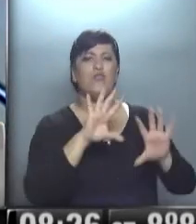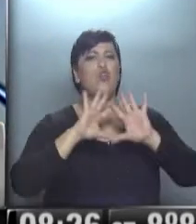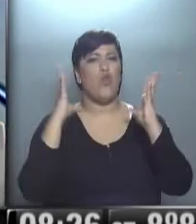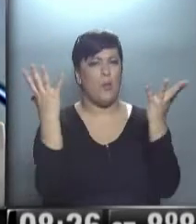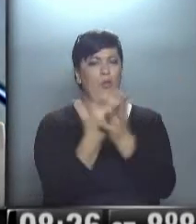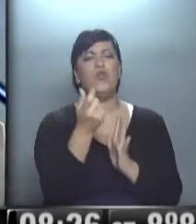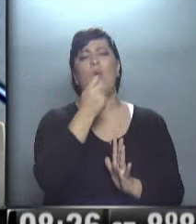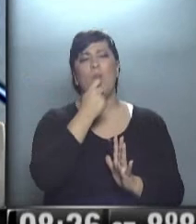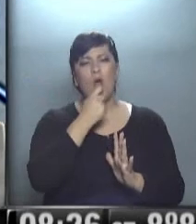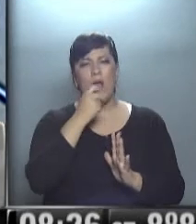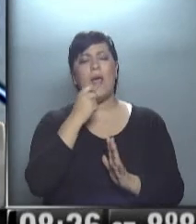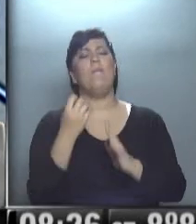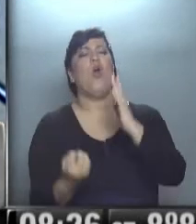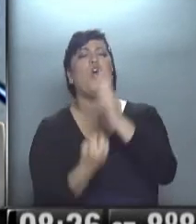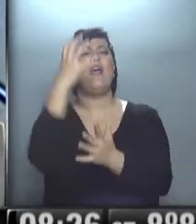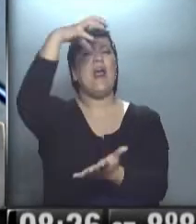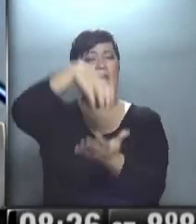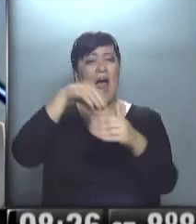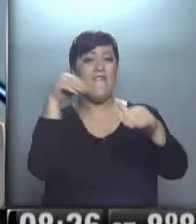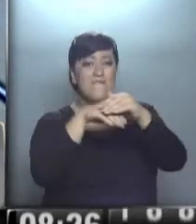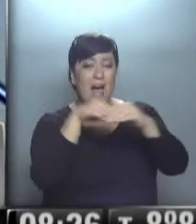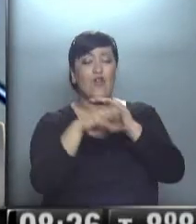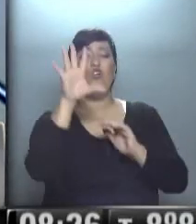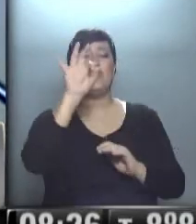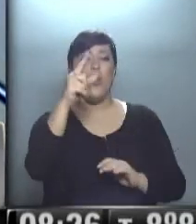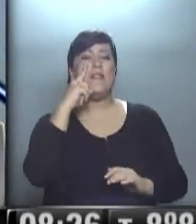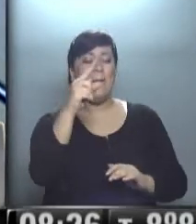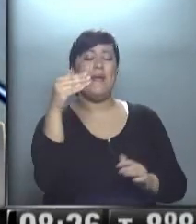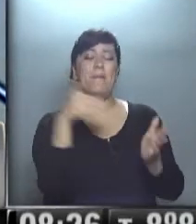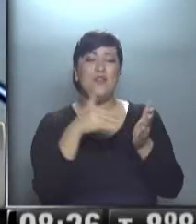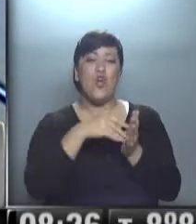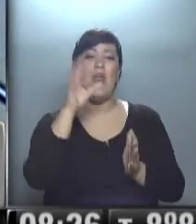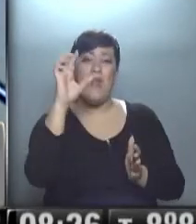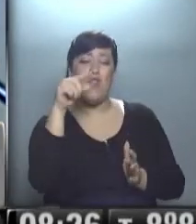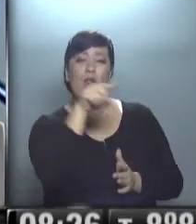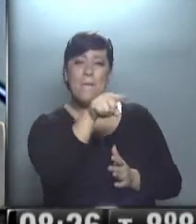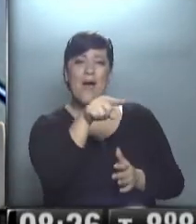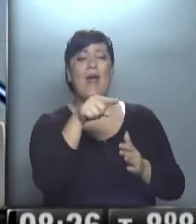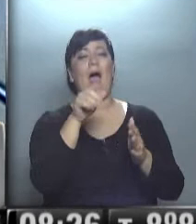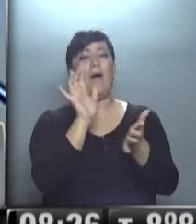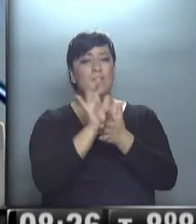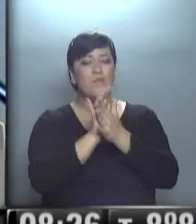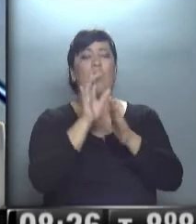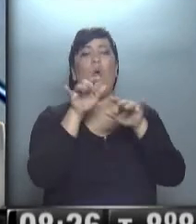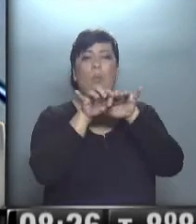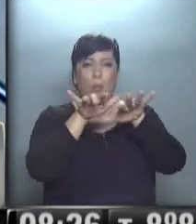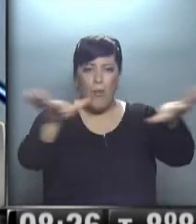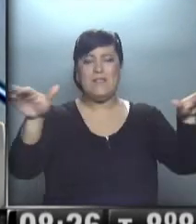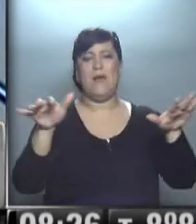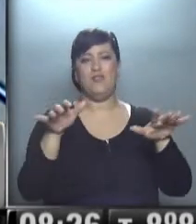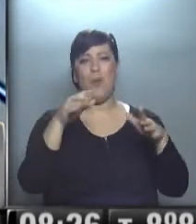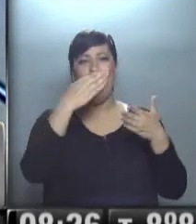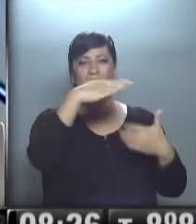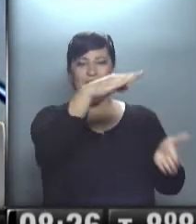constitución de un banco con un capital de 50 mil millones de dólares con el objeto de generar mecanismos de expansión para el